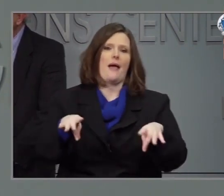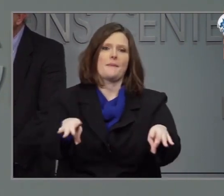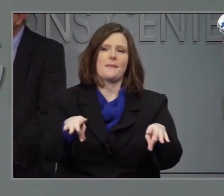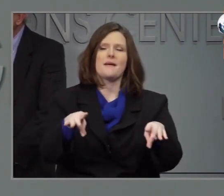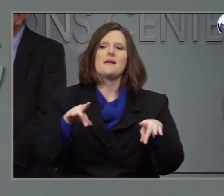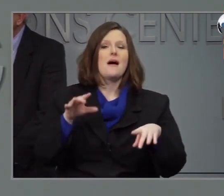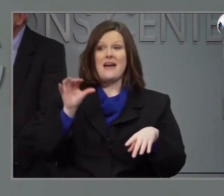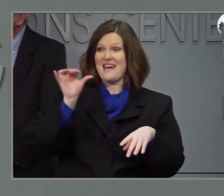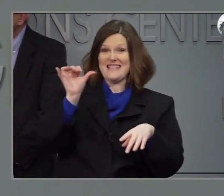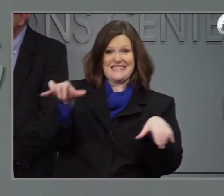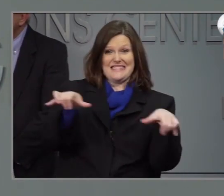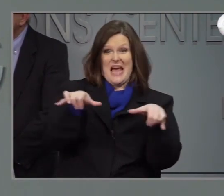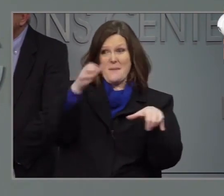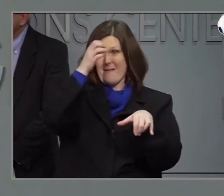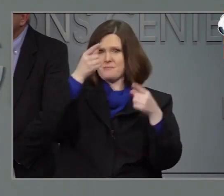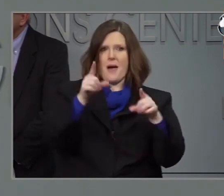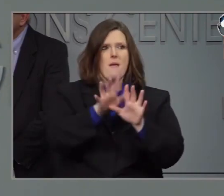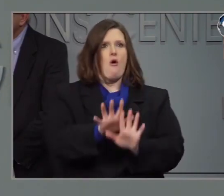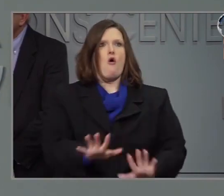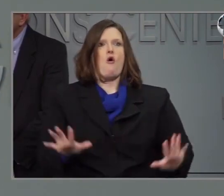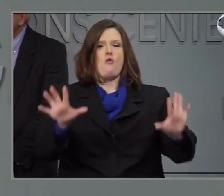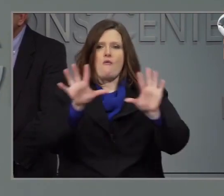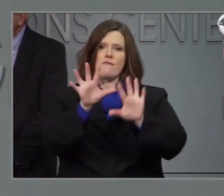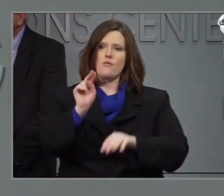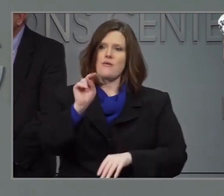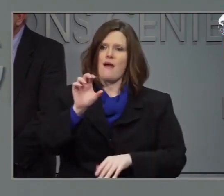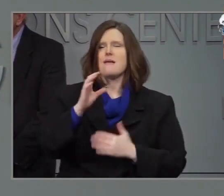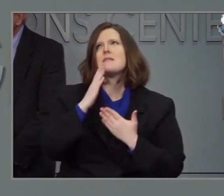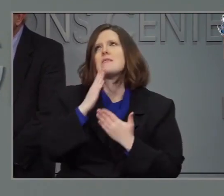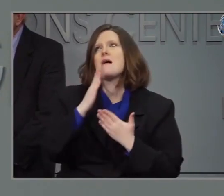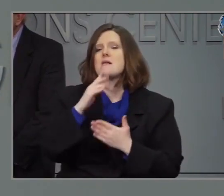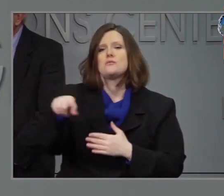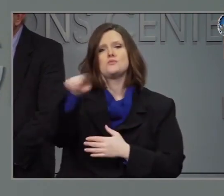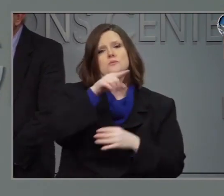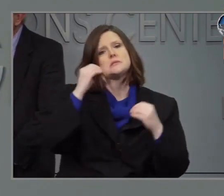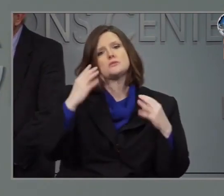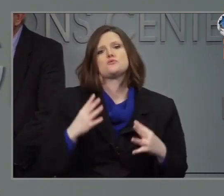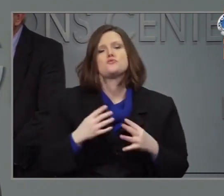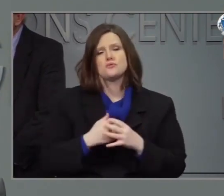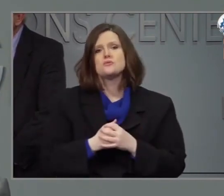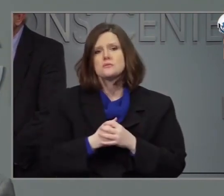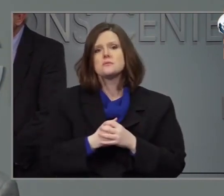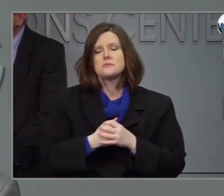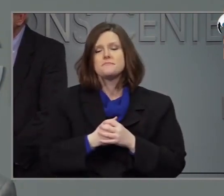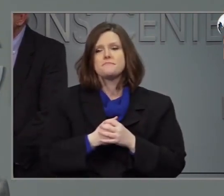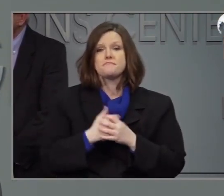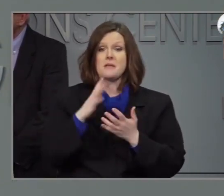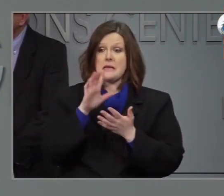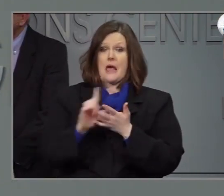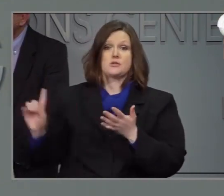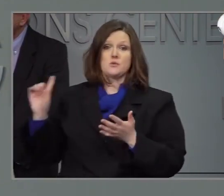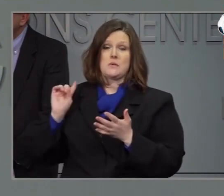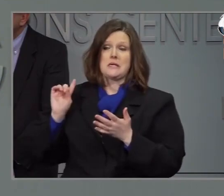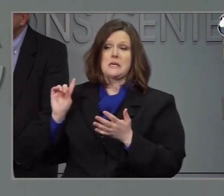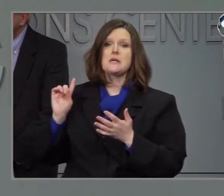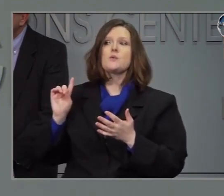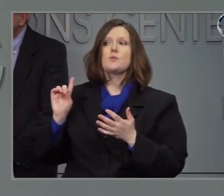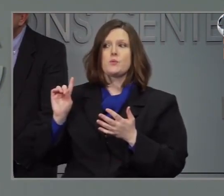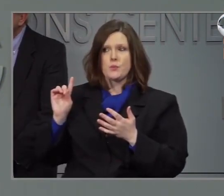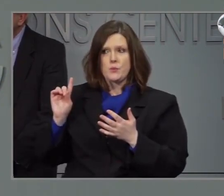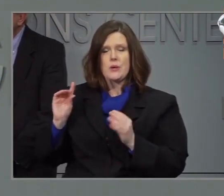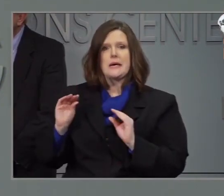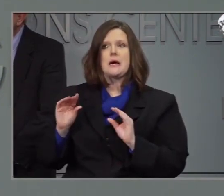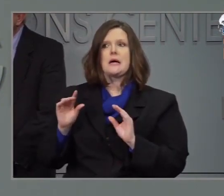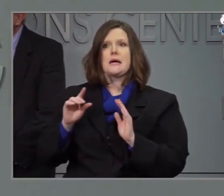y bien rápido y un excelente trabajo está sucediendo en todo el estado gracias a nuestros educadores tan dedicados la